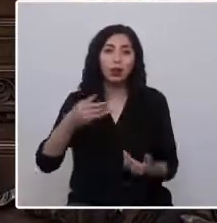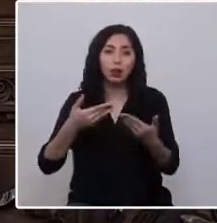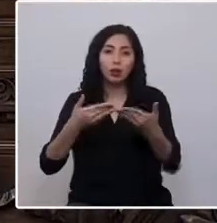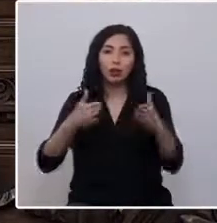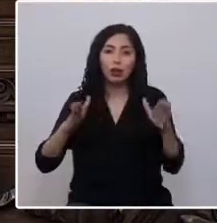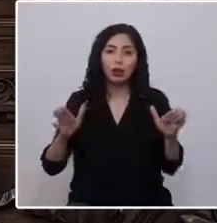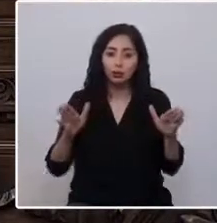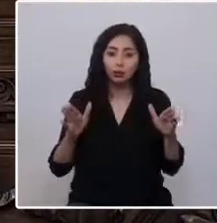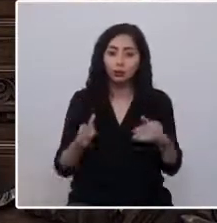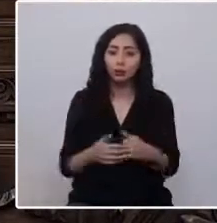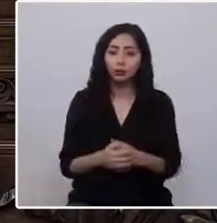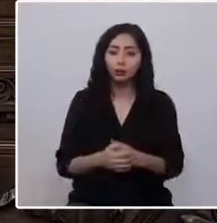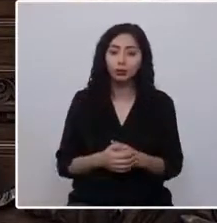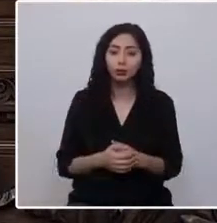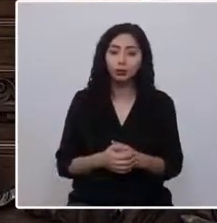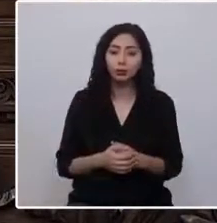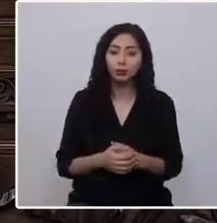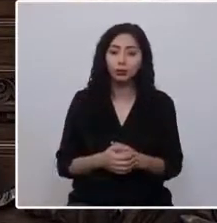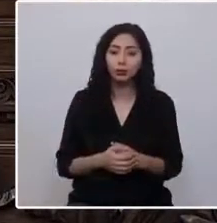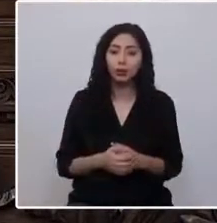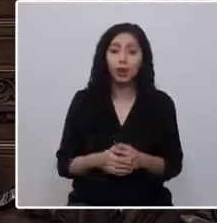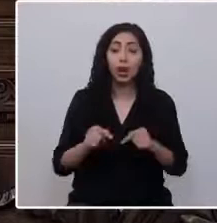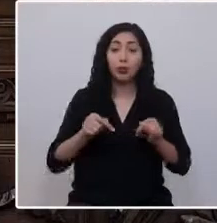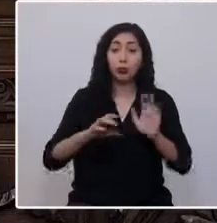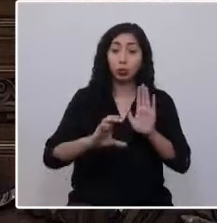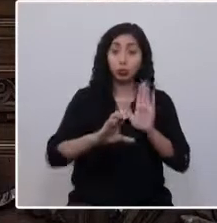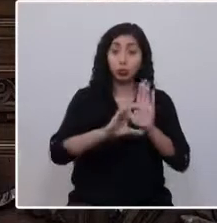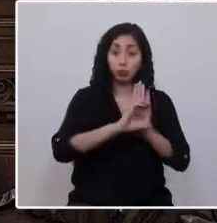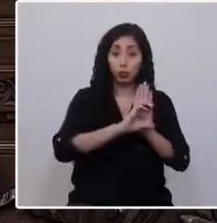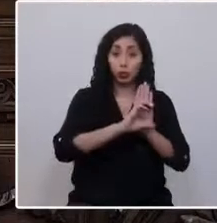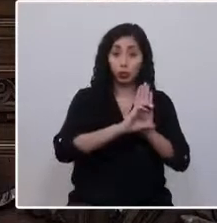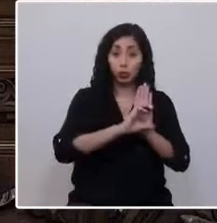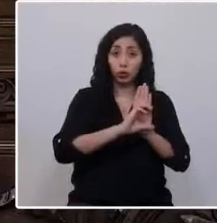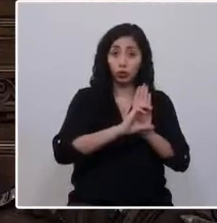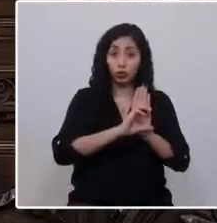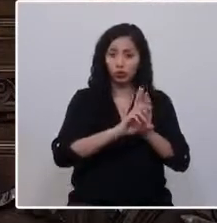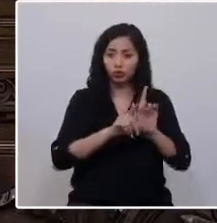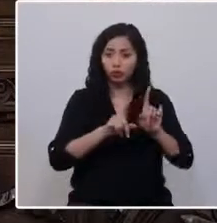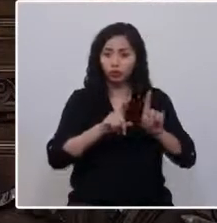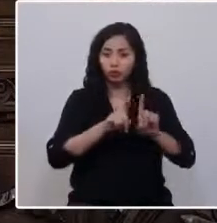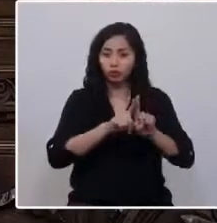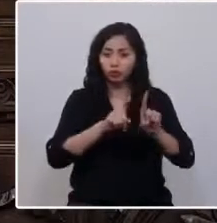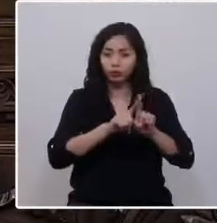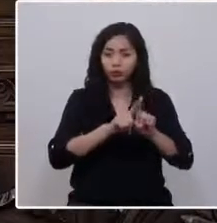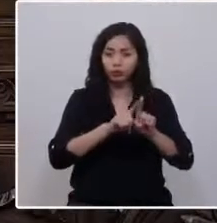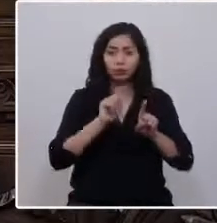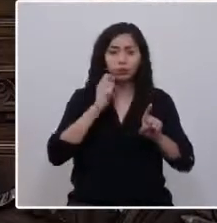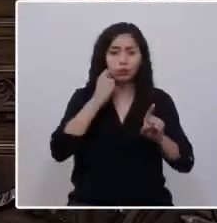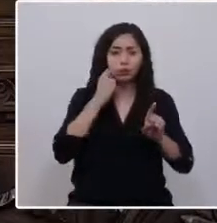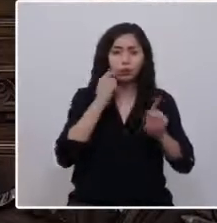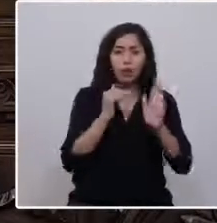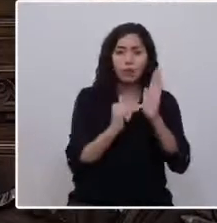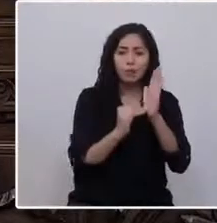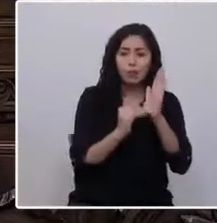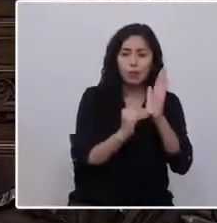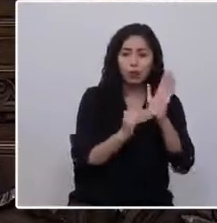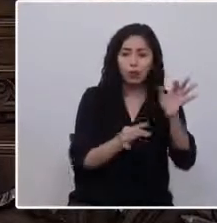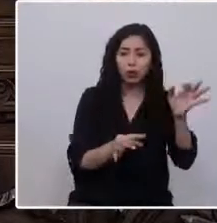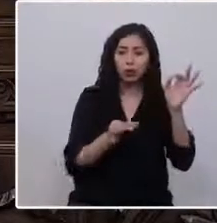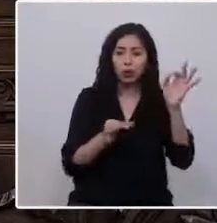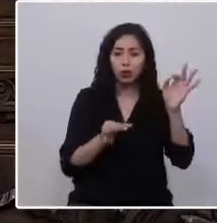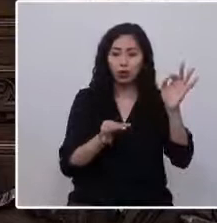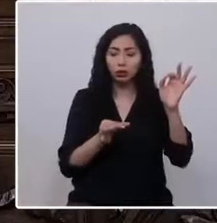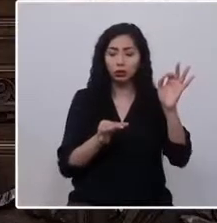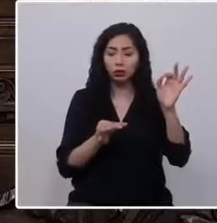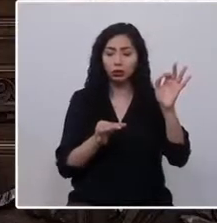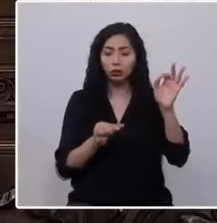un post neoliberalismo será una constitución con definiciones mínimas un texto que reduzca las expectativas y demandas de democracia